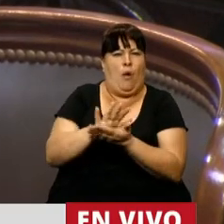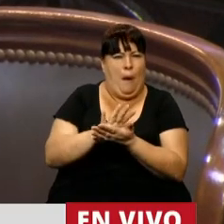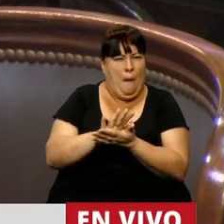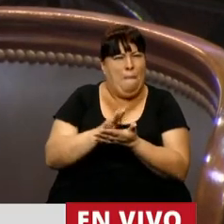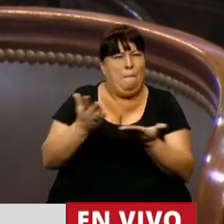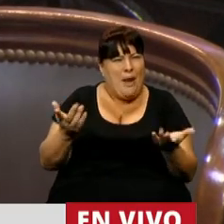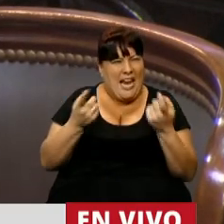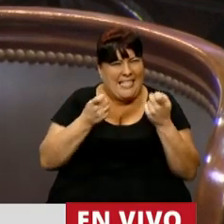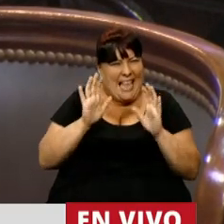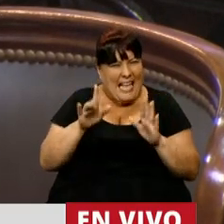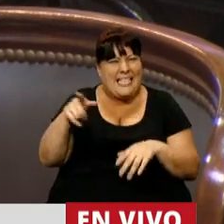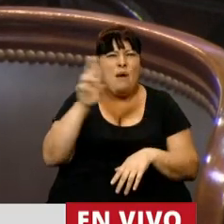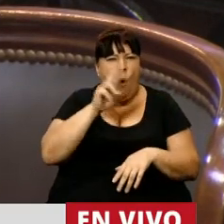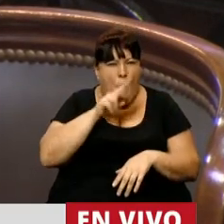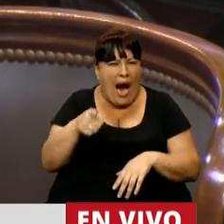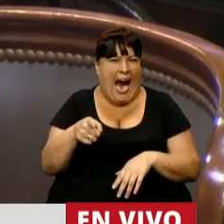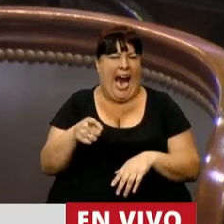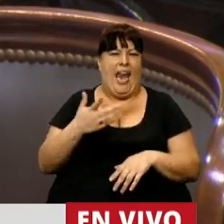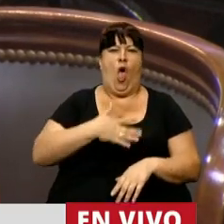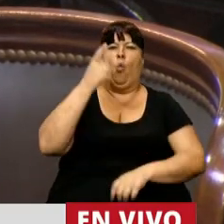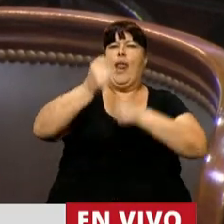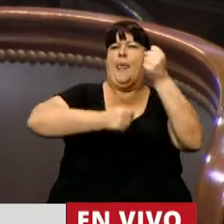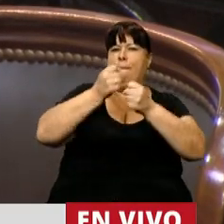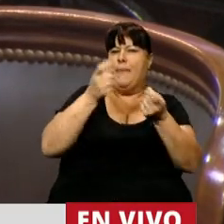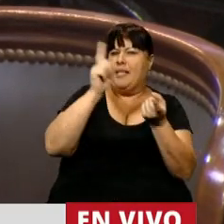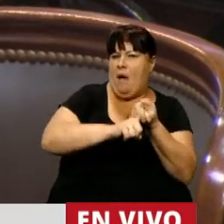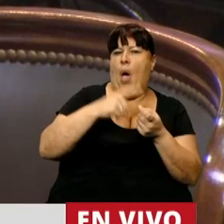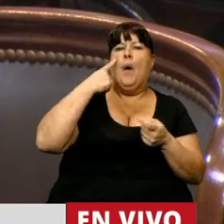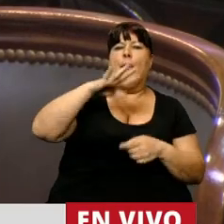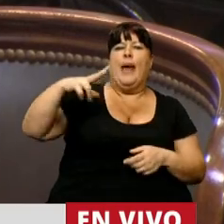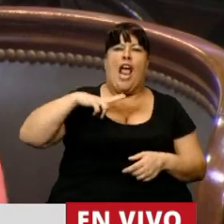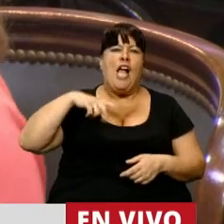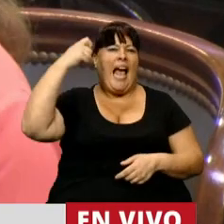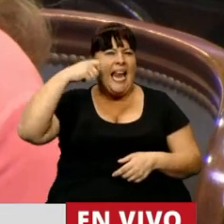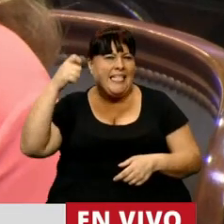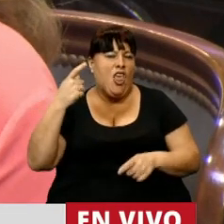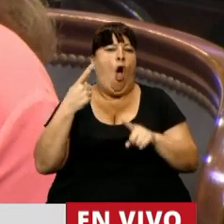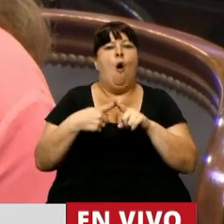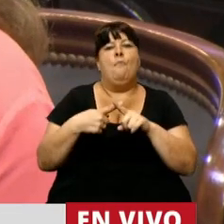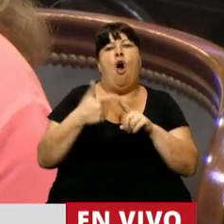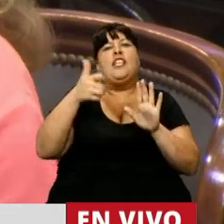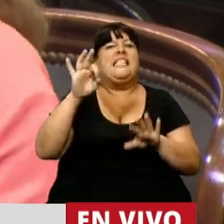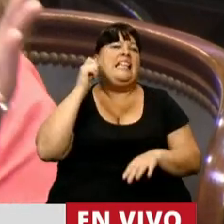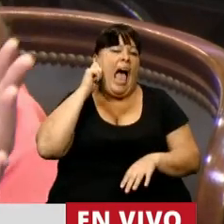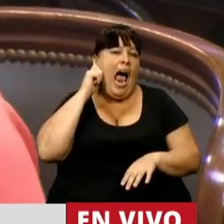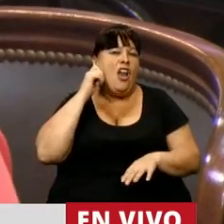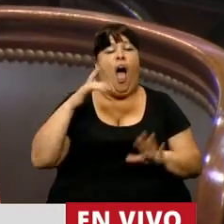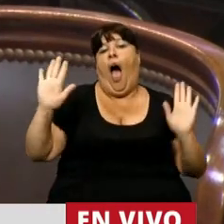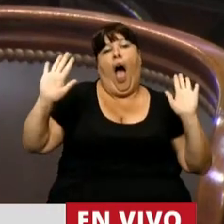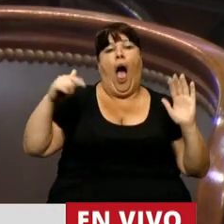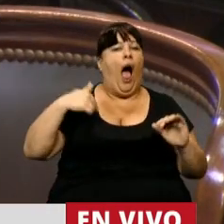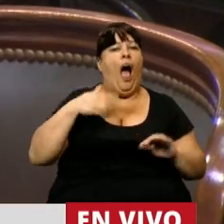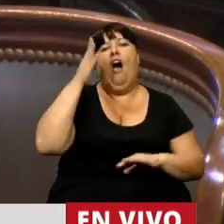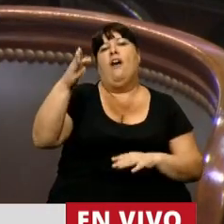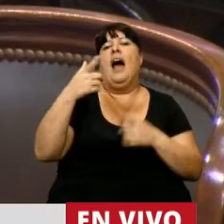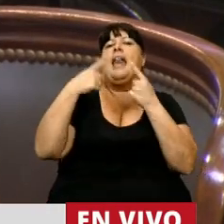una necesidad en esas mujeres de empresarios que viven en Recoleta, en San Isidro, que por solamente tener 60 años